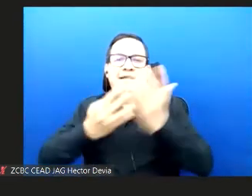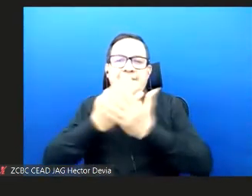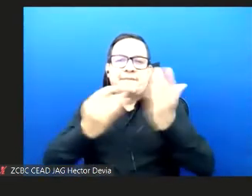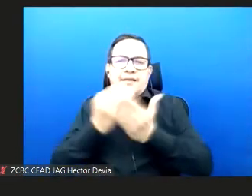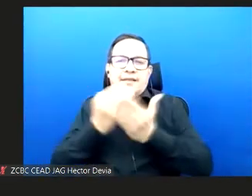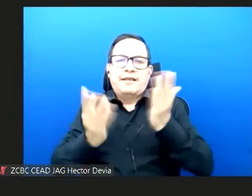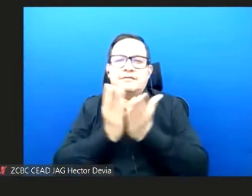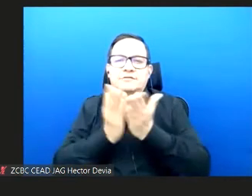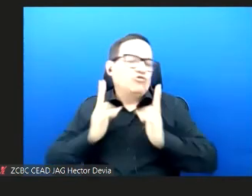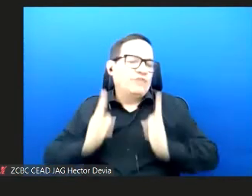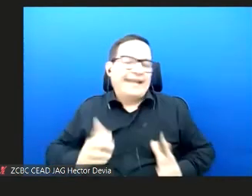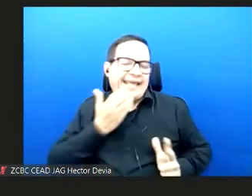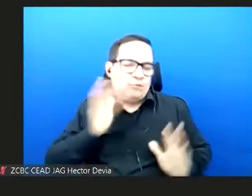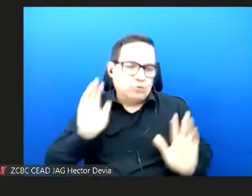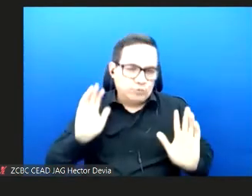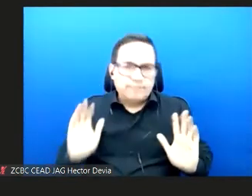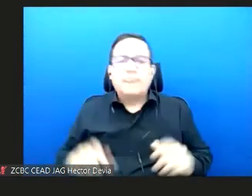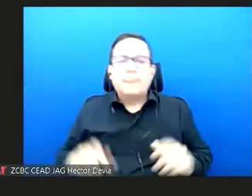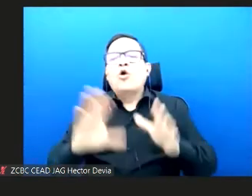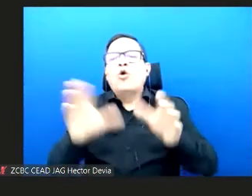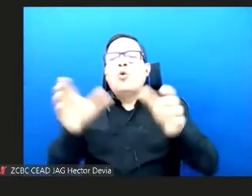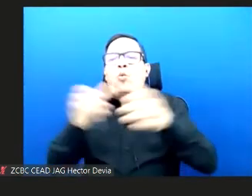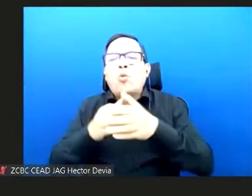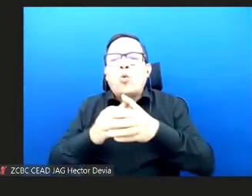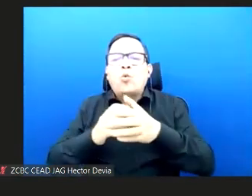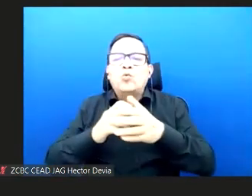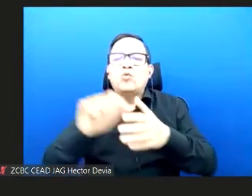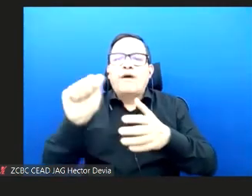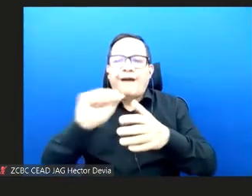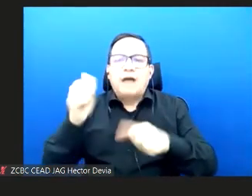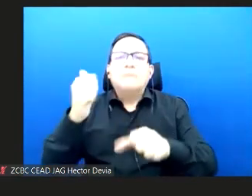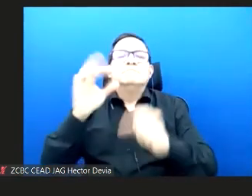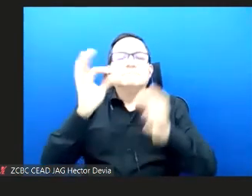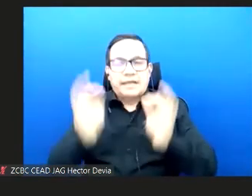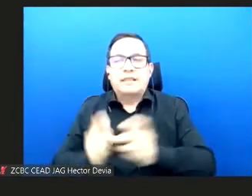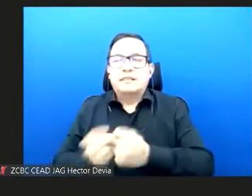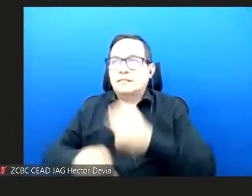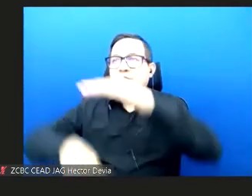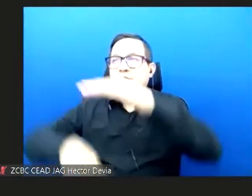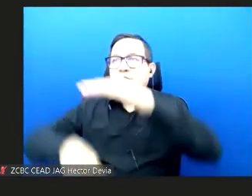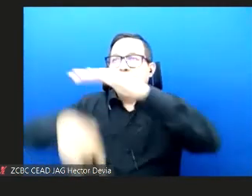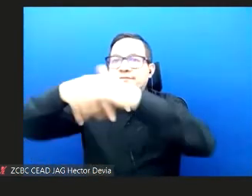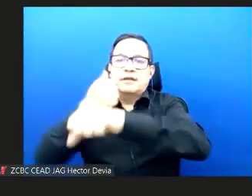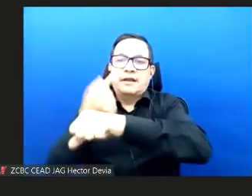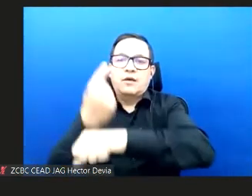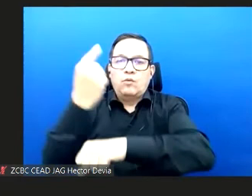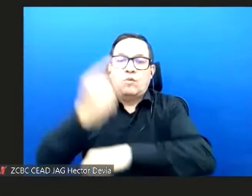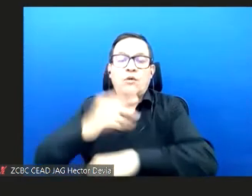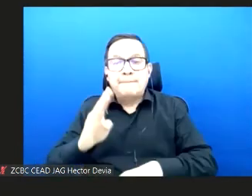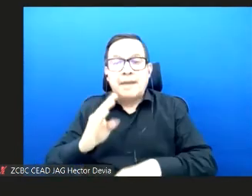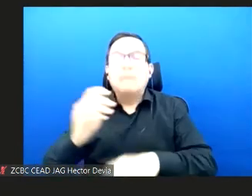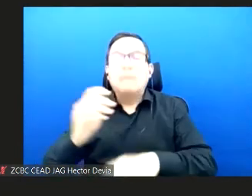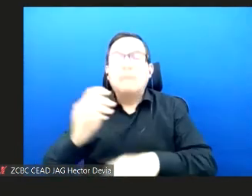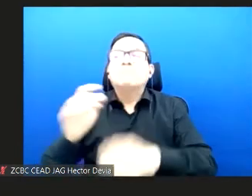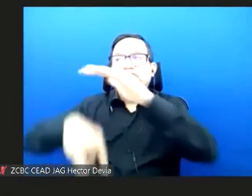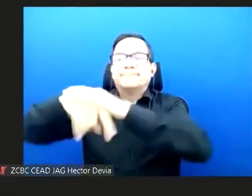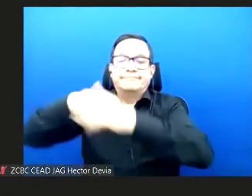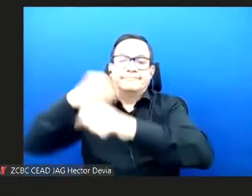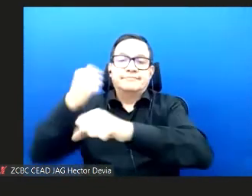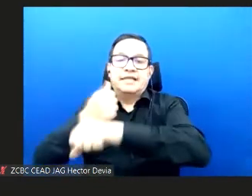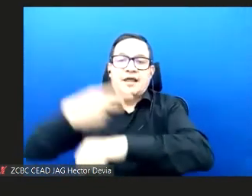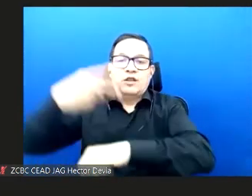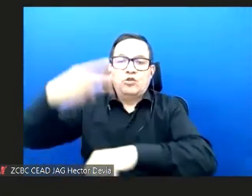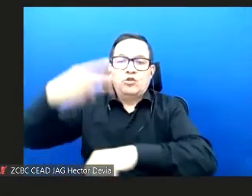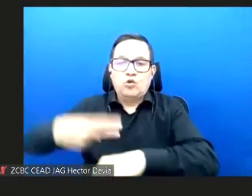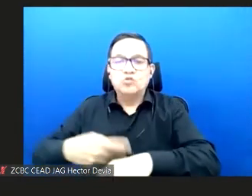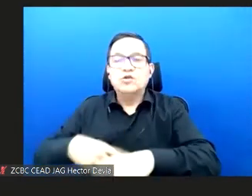El conjunto A, que vamos a decir que son aquellos que presentaron la tarea 1, el B, los que presentaron la tarea 2, y el C, los que presentaron